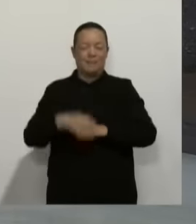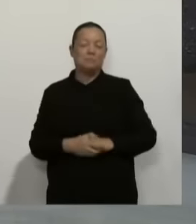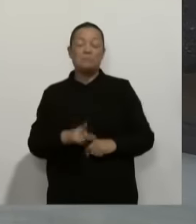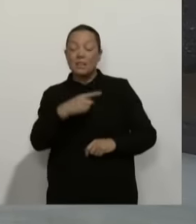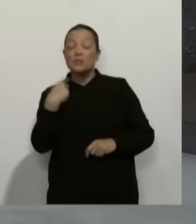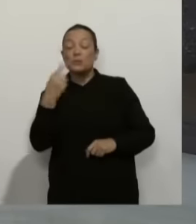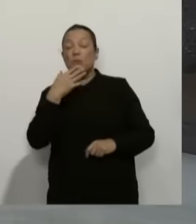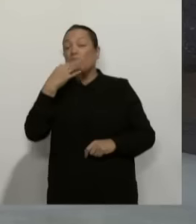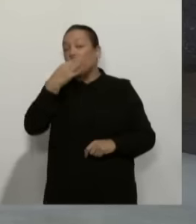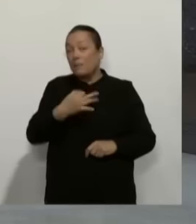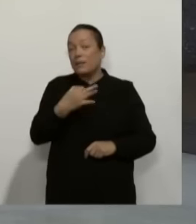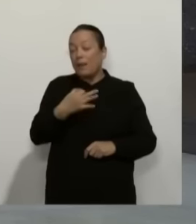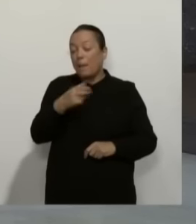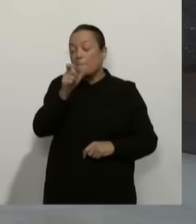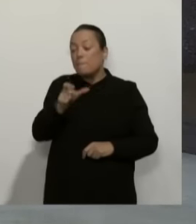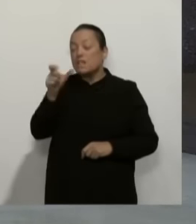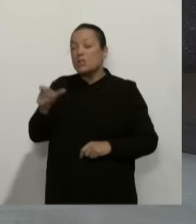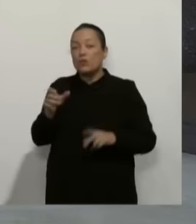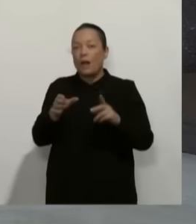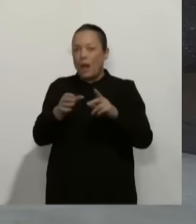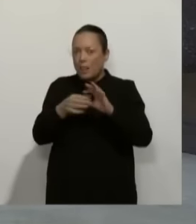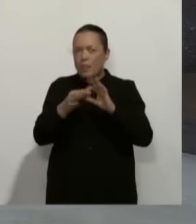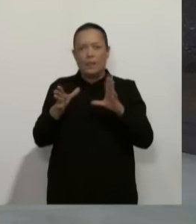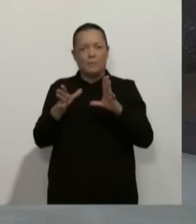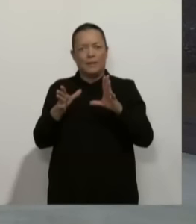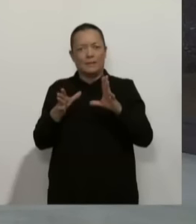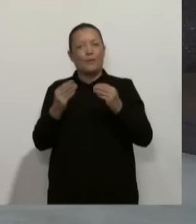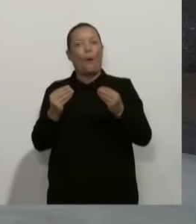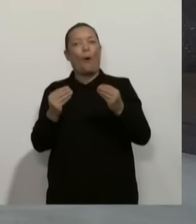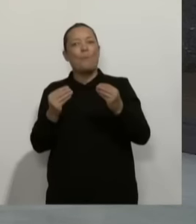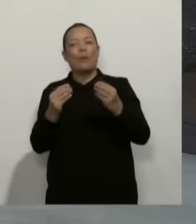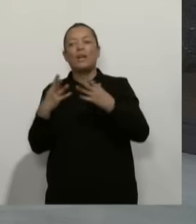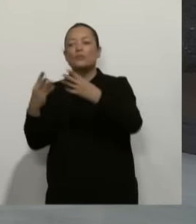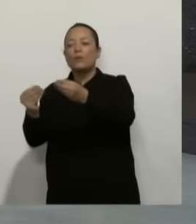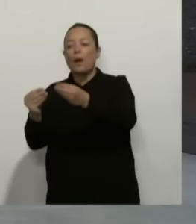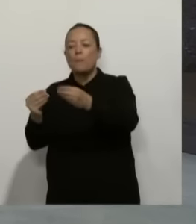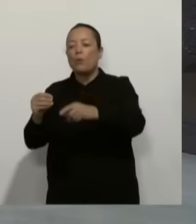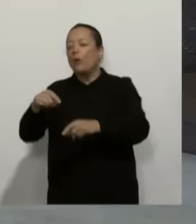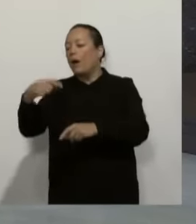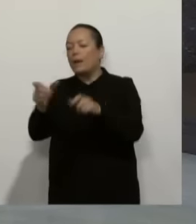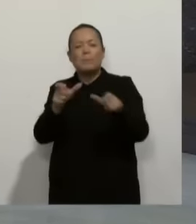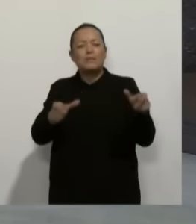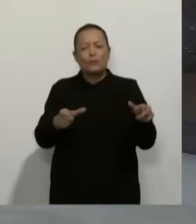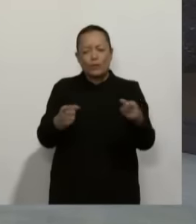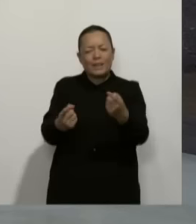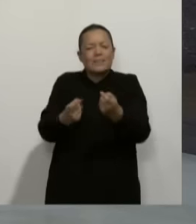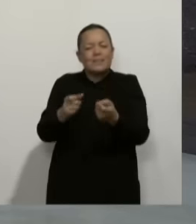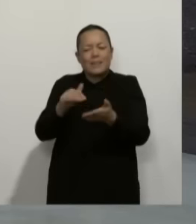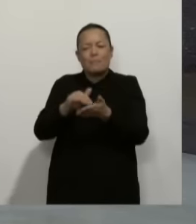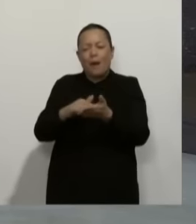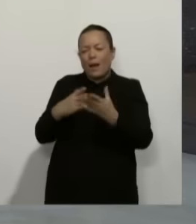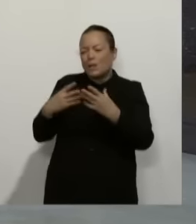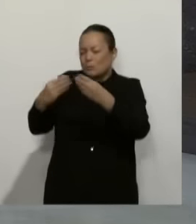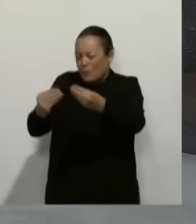¿Será que nosotros somos verdaderamente hombres y mujeres libres, que ayudamos a liberarse a otros de la